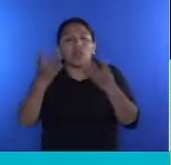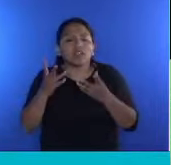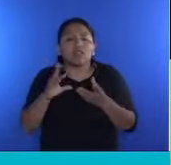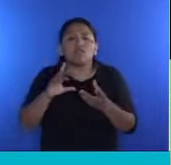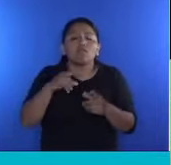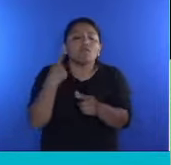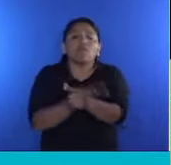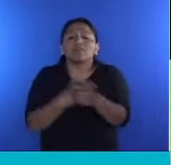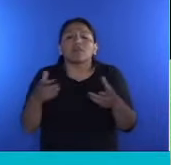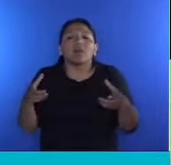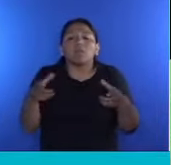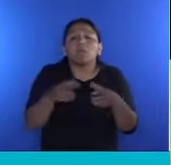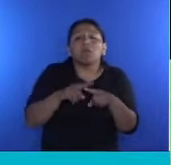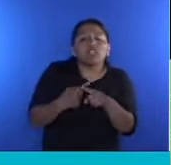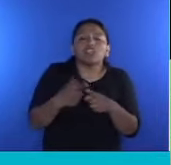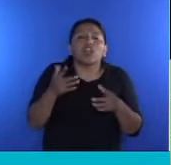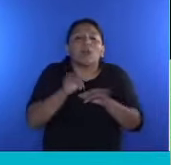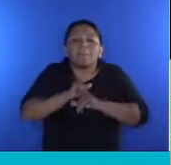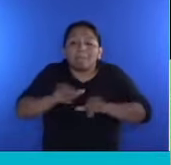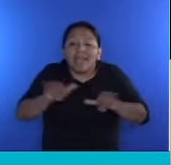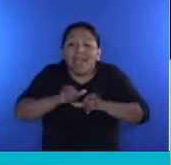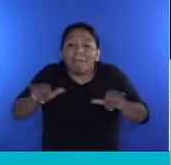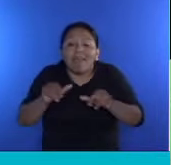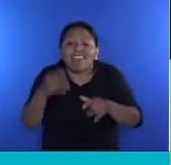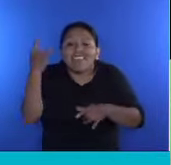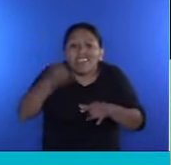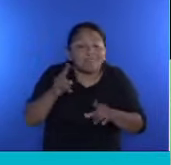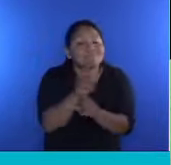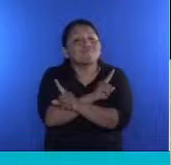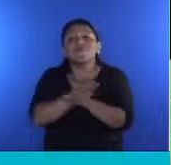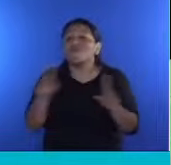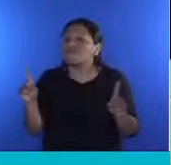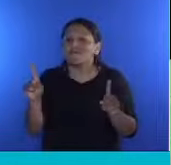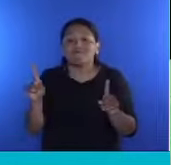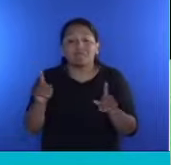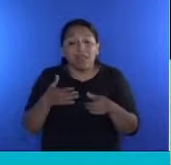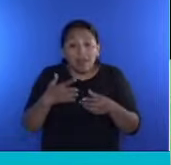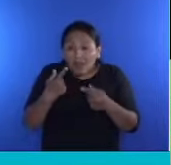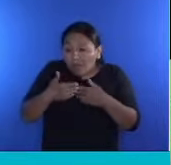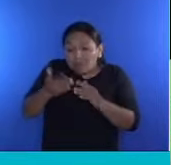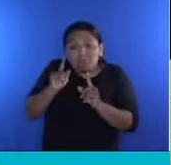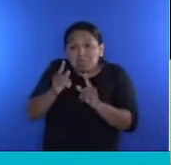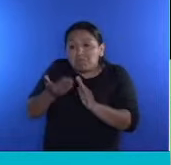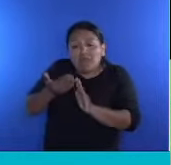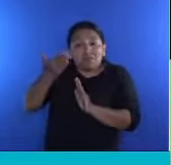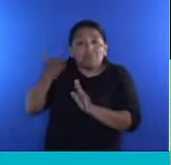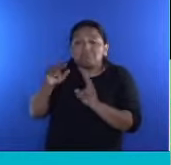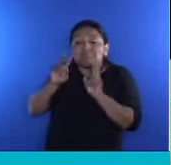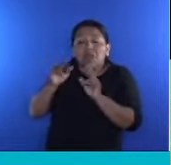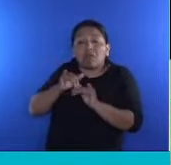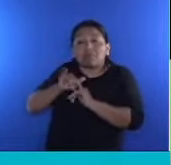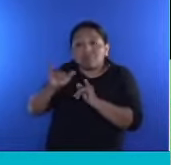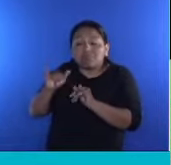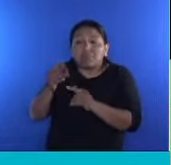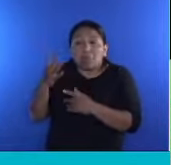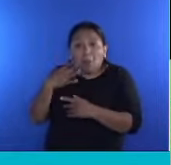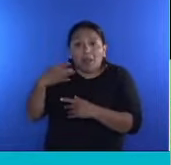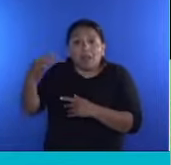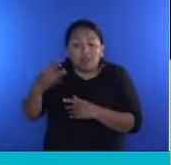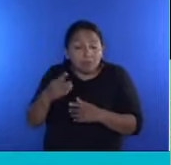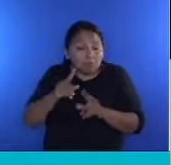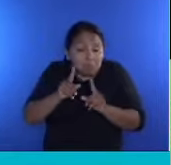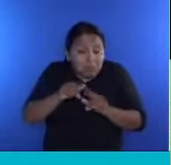no mentimos en campaña. Estamos haciendo las cosas por las cuales se nos votó. Así